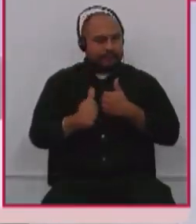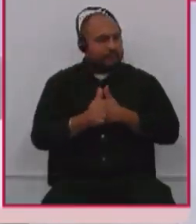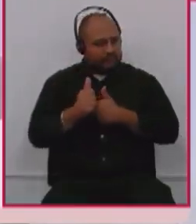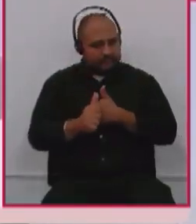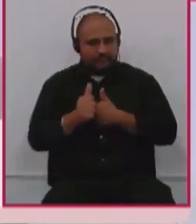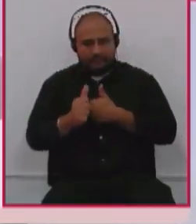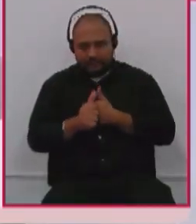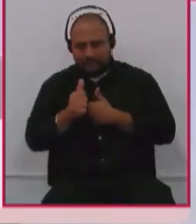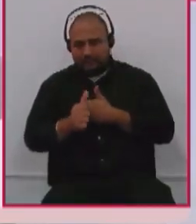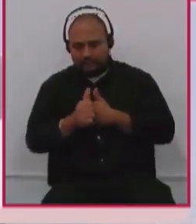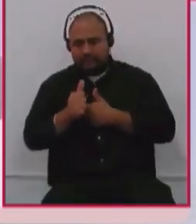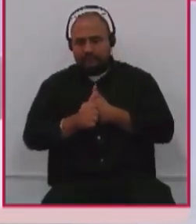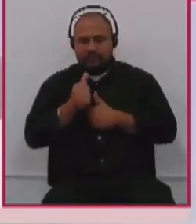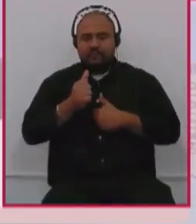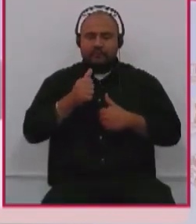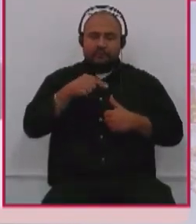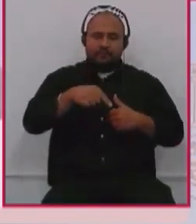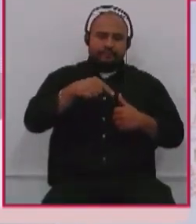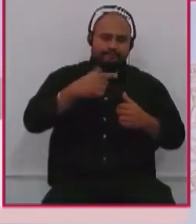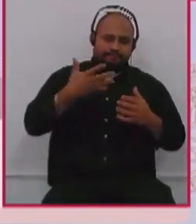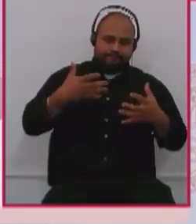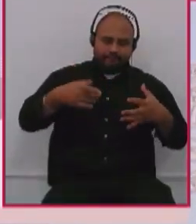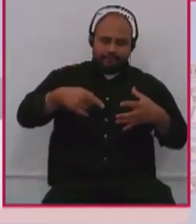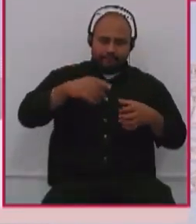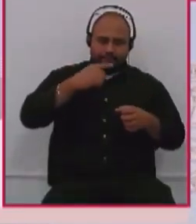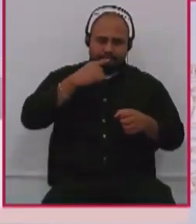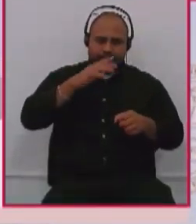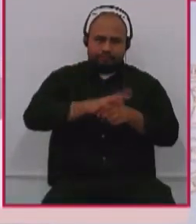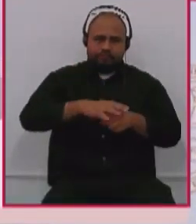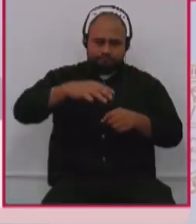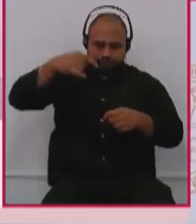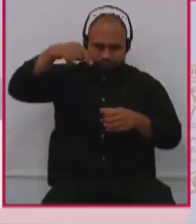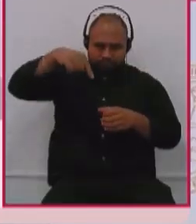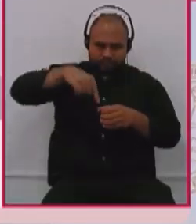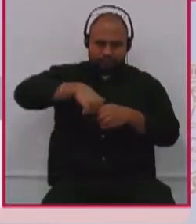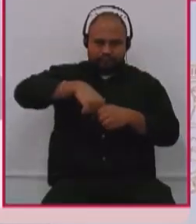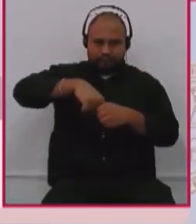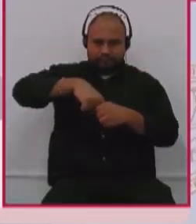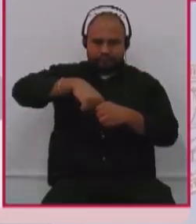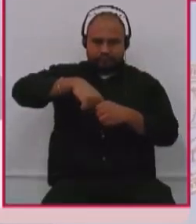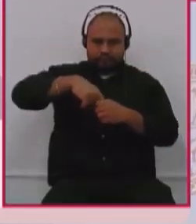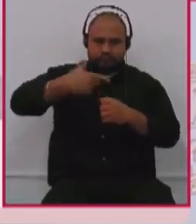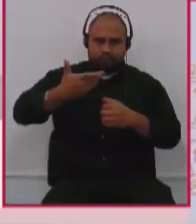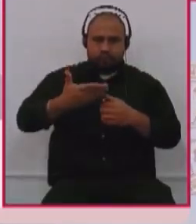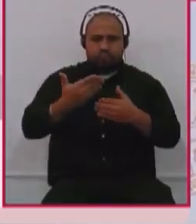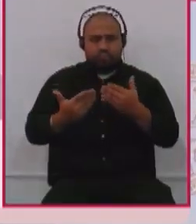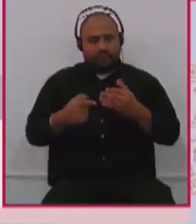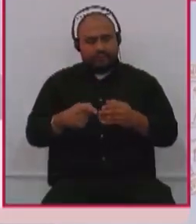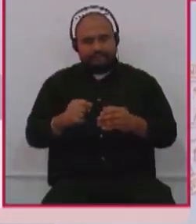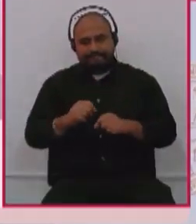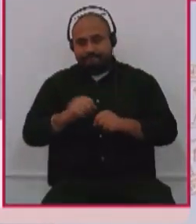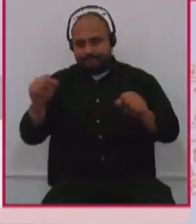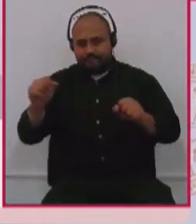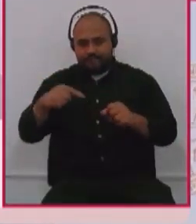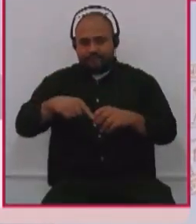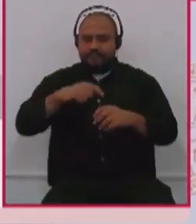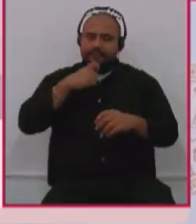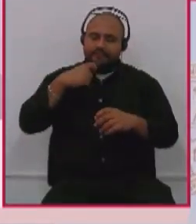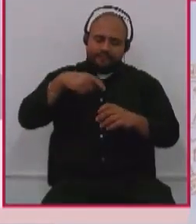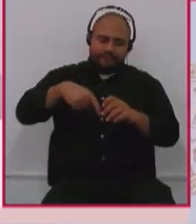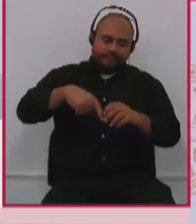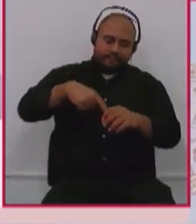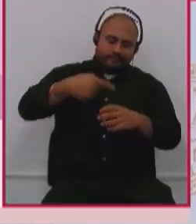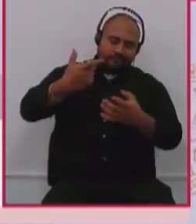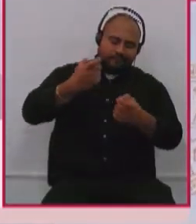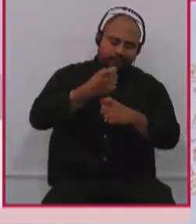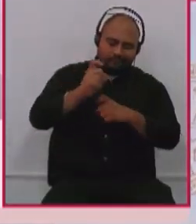¿no? Esta presión y flujo varían, ¿no? Por ejemplo, en pads con mayor cantidad de finos, en la